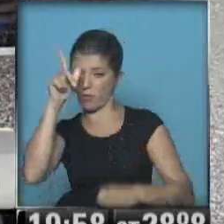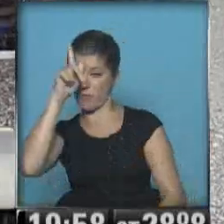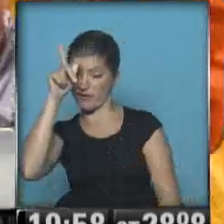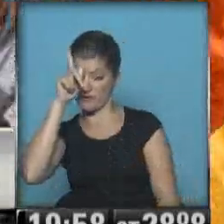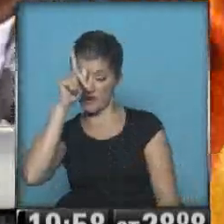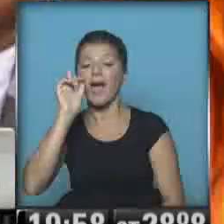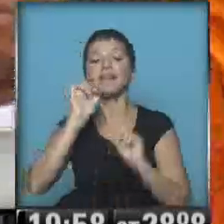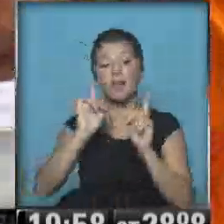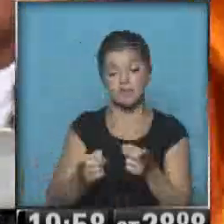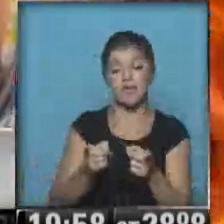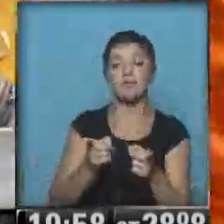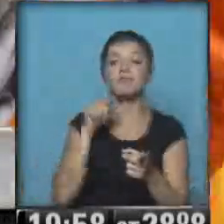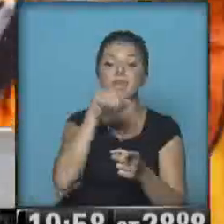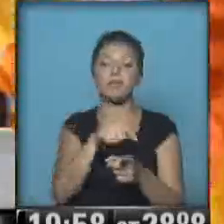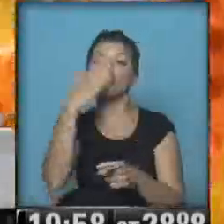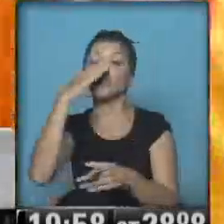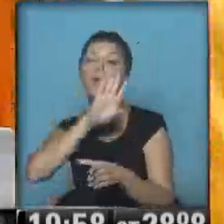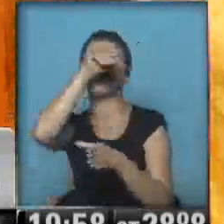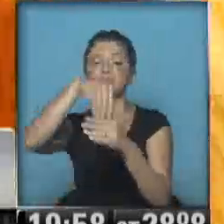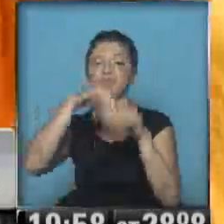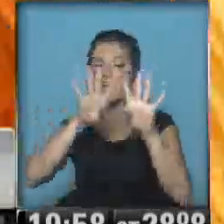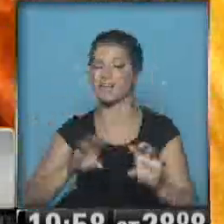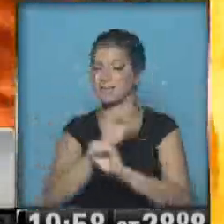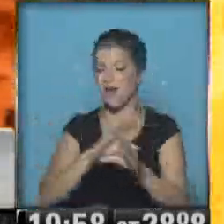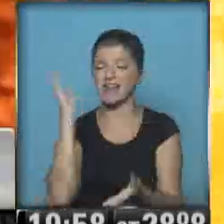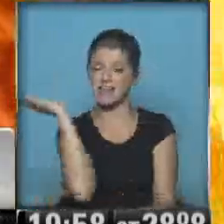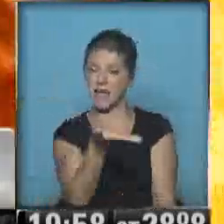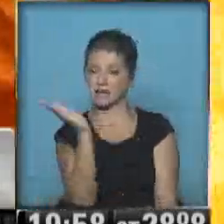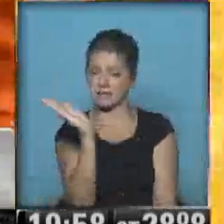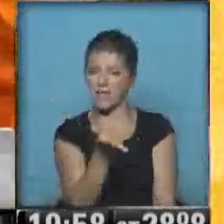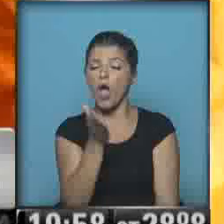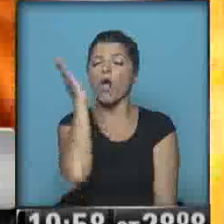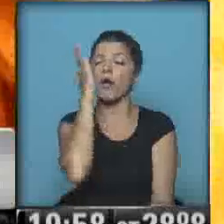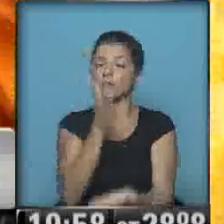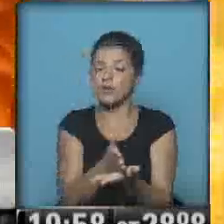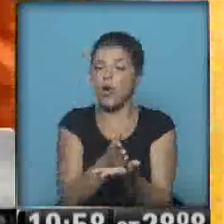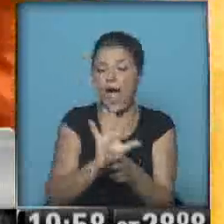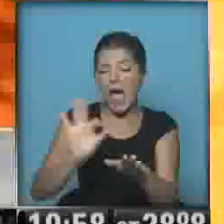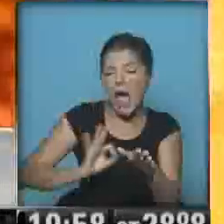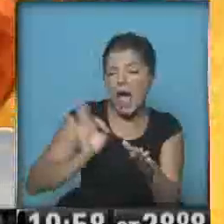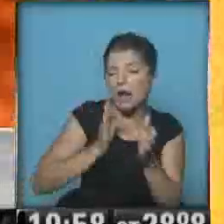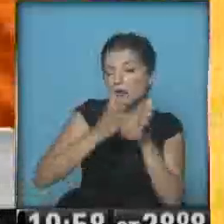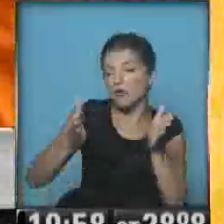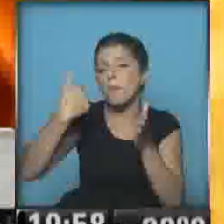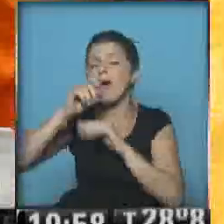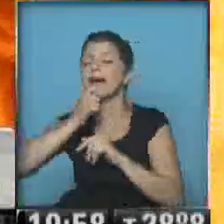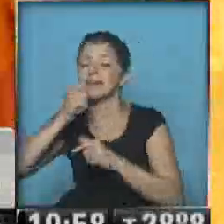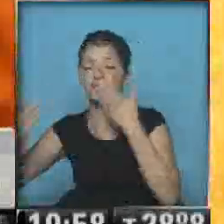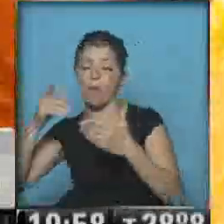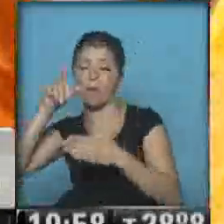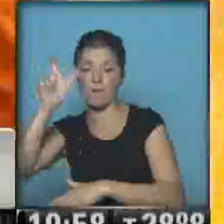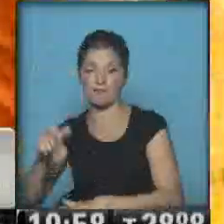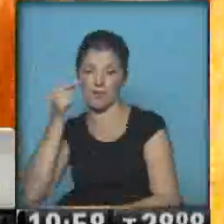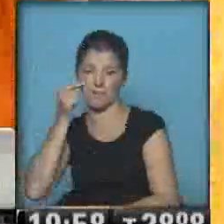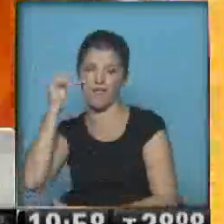negros también reciben tratos diferenciados y son castigados con sentencias más largas que los blancos. Un reciente